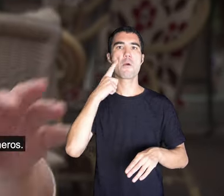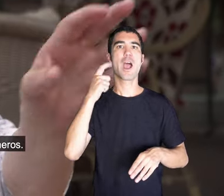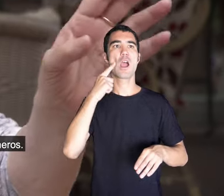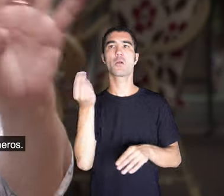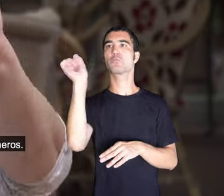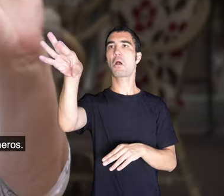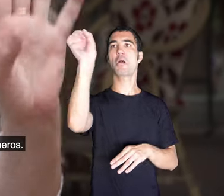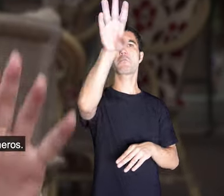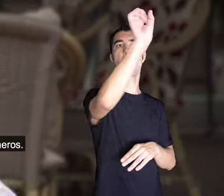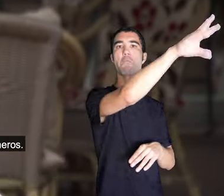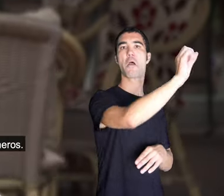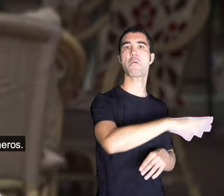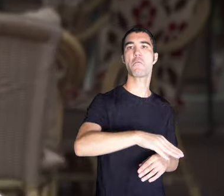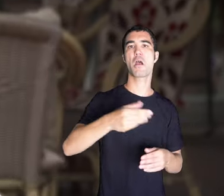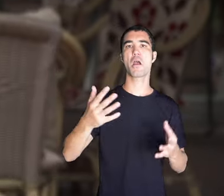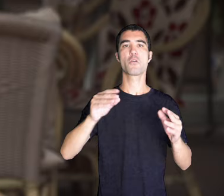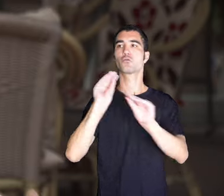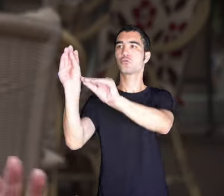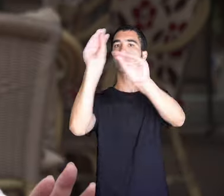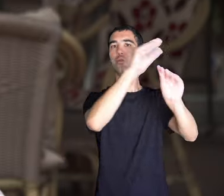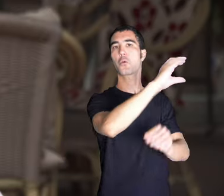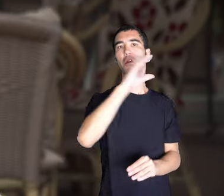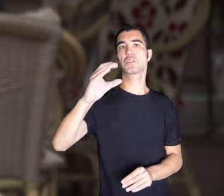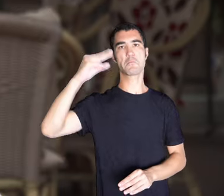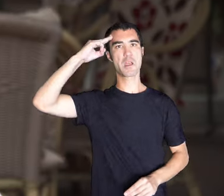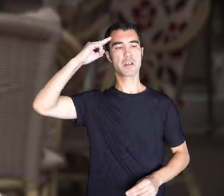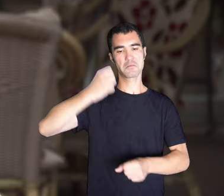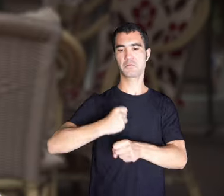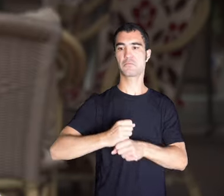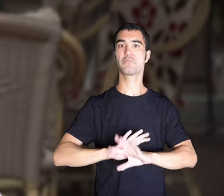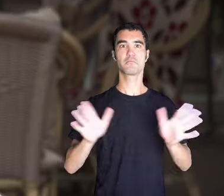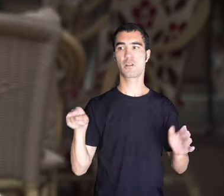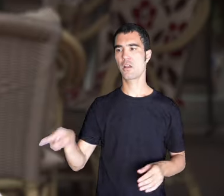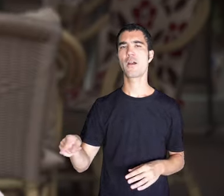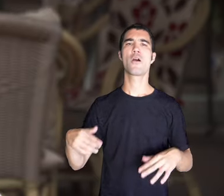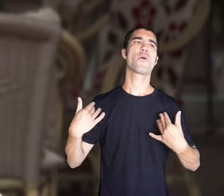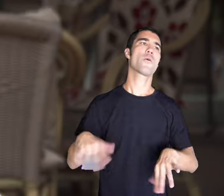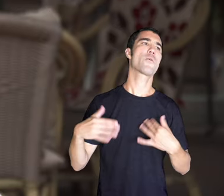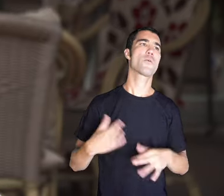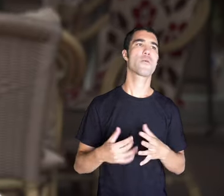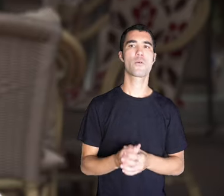marineros. Bueno, ya está. Pero también se tiene que decir que, bueno, ella es un ser